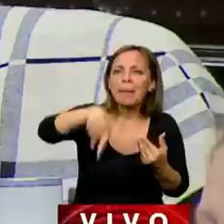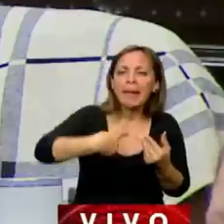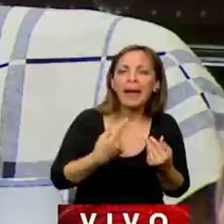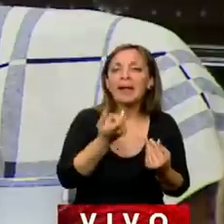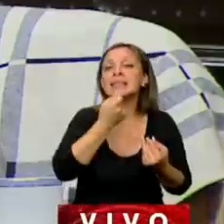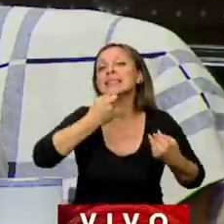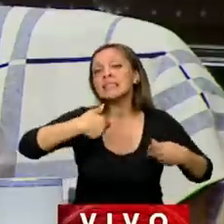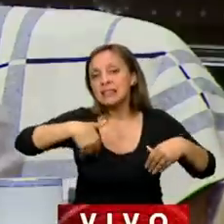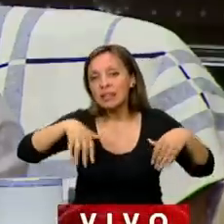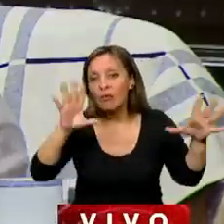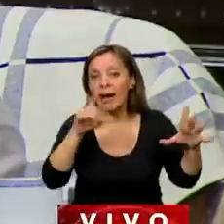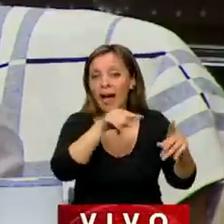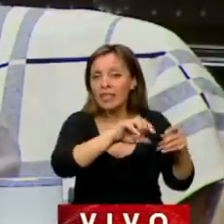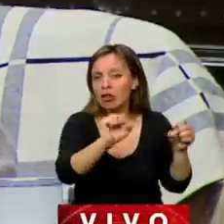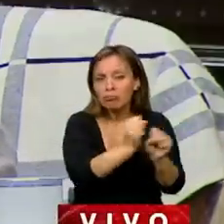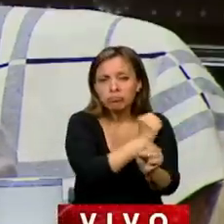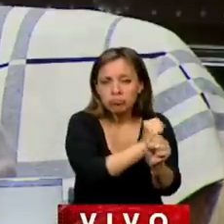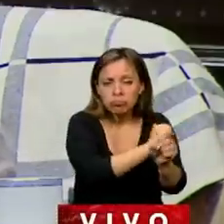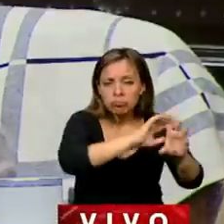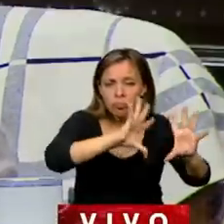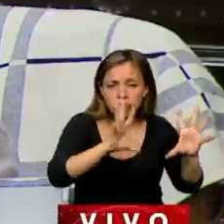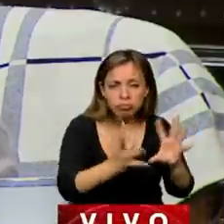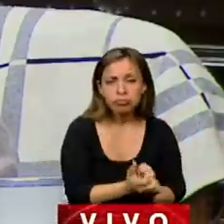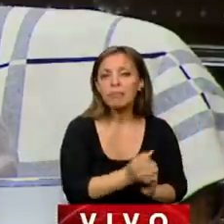se realizara la destrucción de materiales.